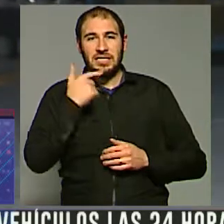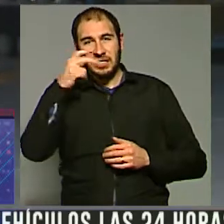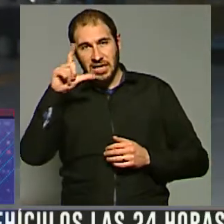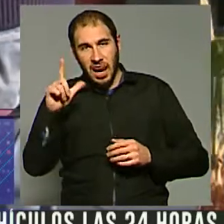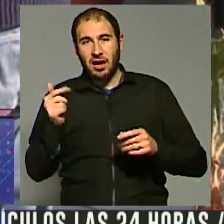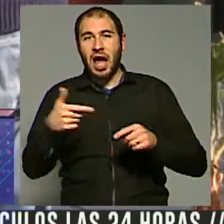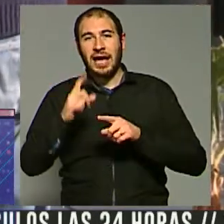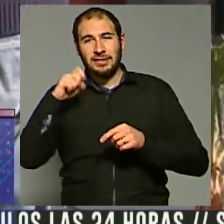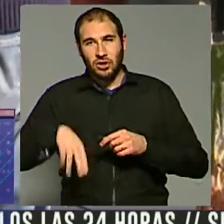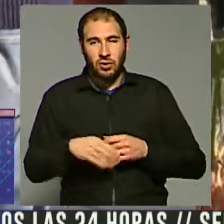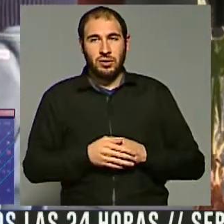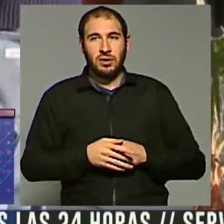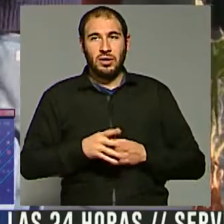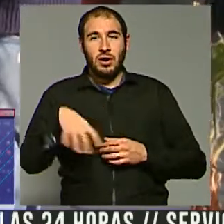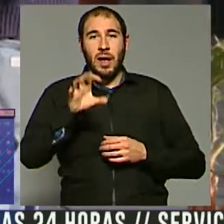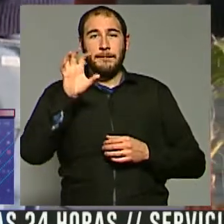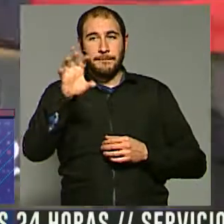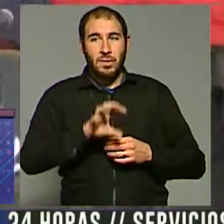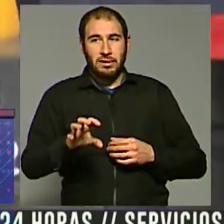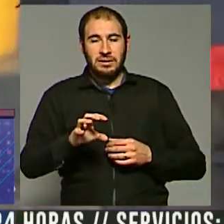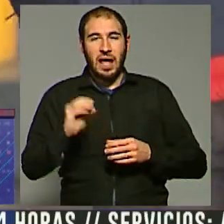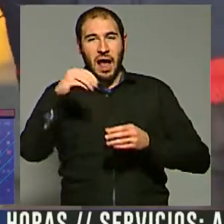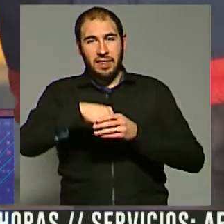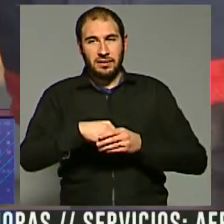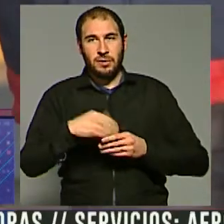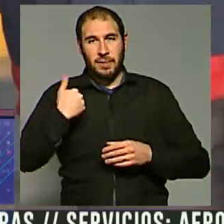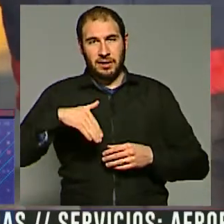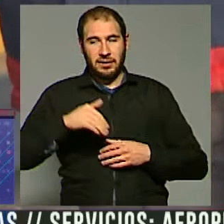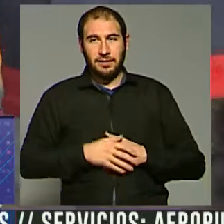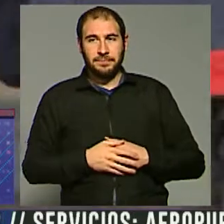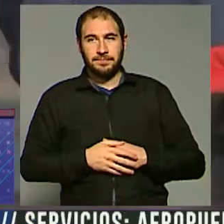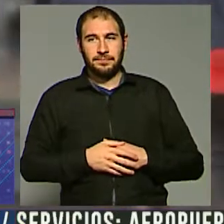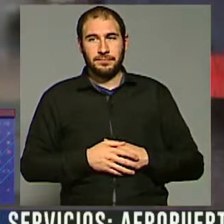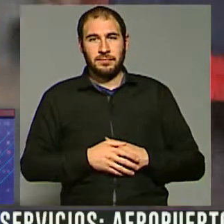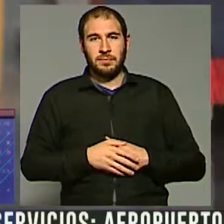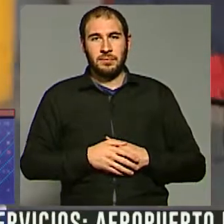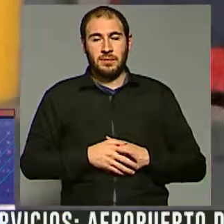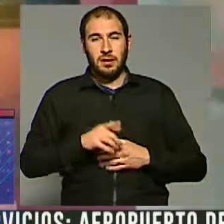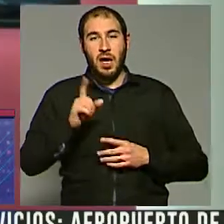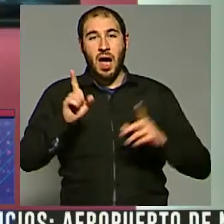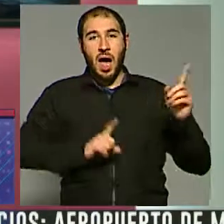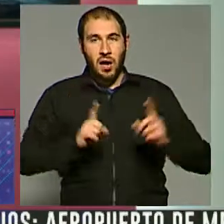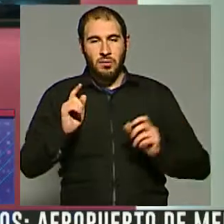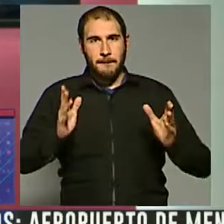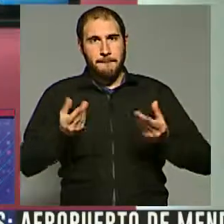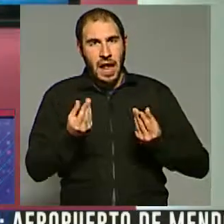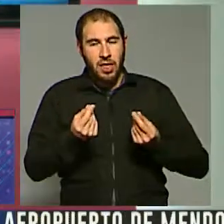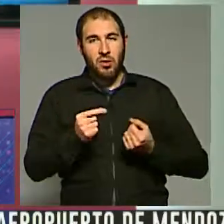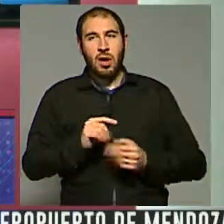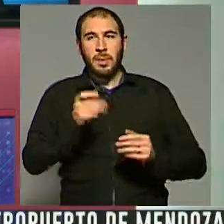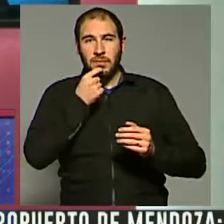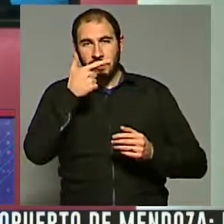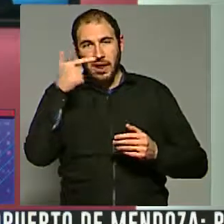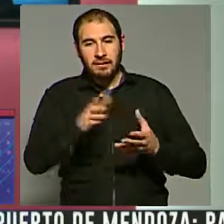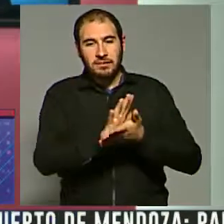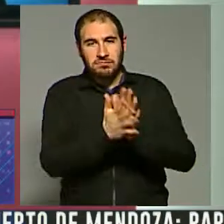Action y se registraron en las provincias, en el interior de nuestro país, lo que llevó a que algunos se asustaran y pensaran de que se iban a quedar sin